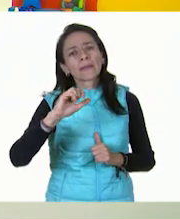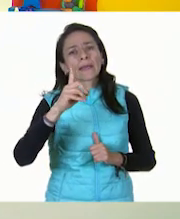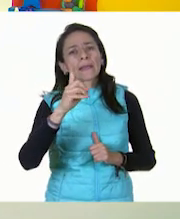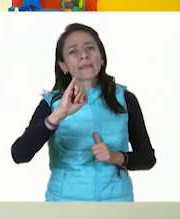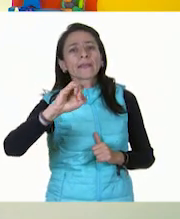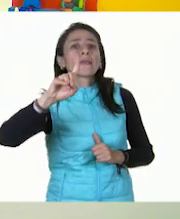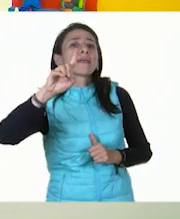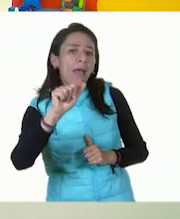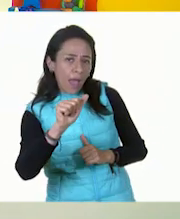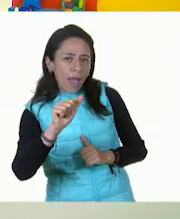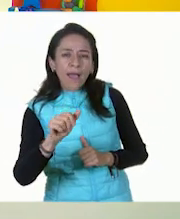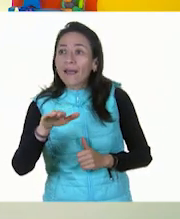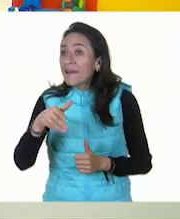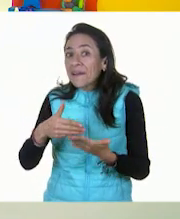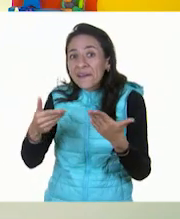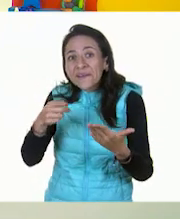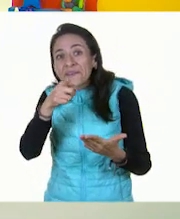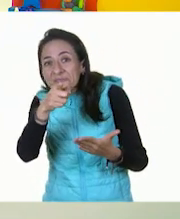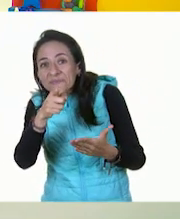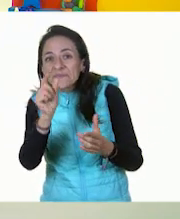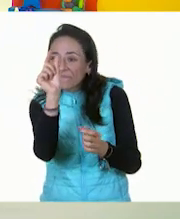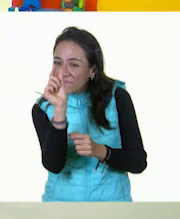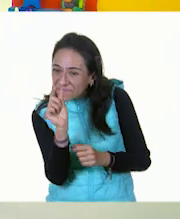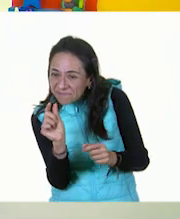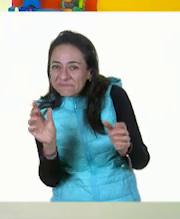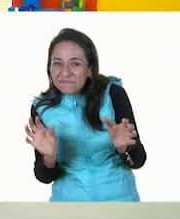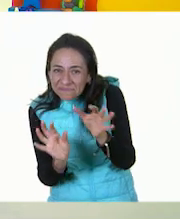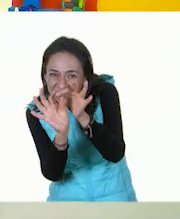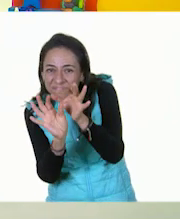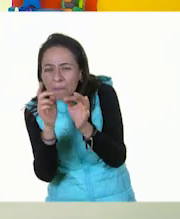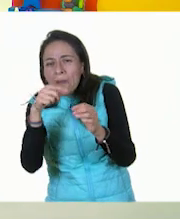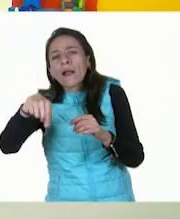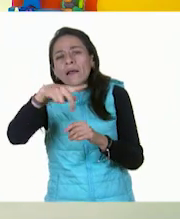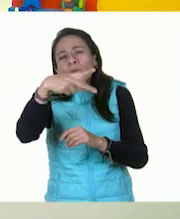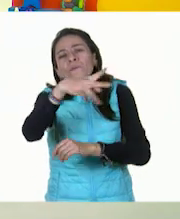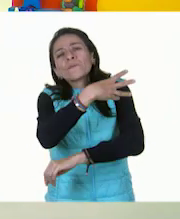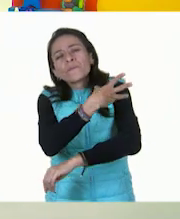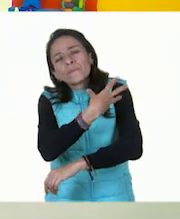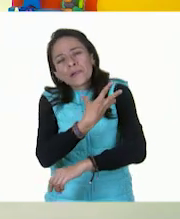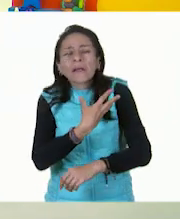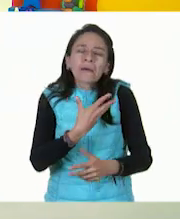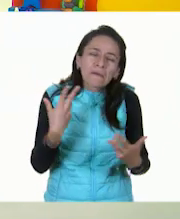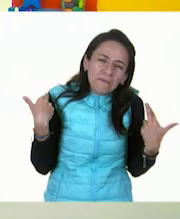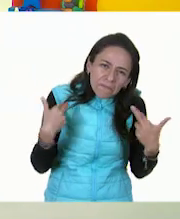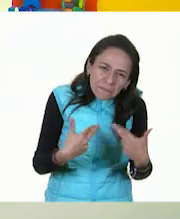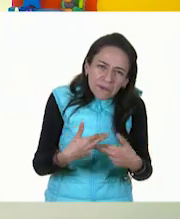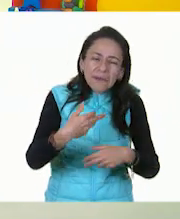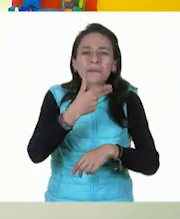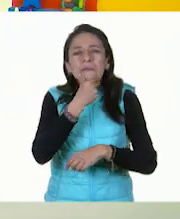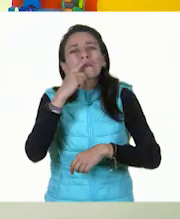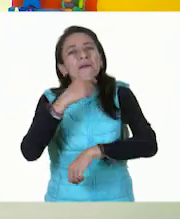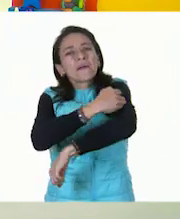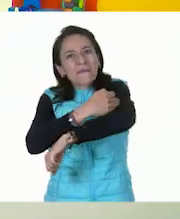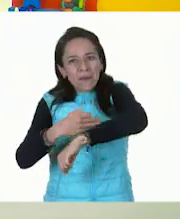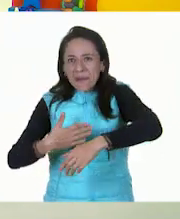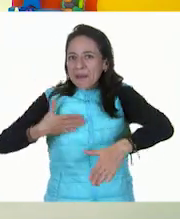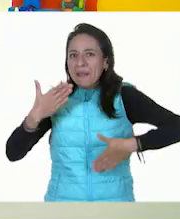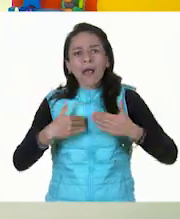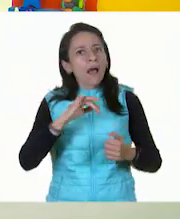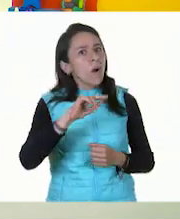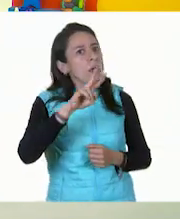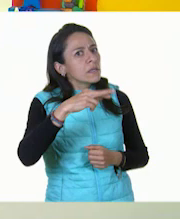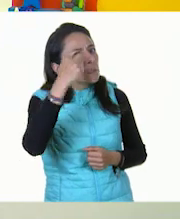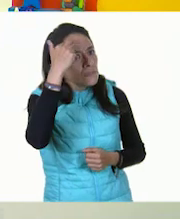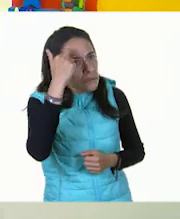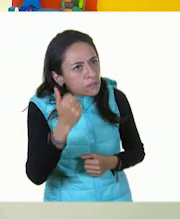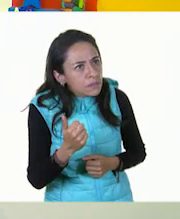casa para compartirla con tu maestra o maestro y tu familia tan querida. Sí, anímense a hacerlo. Oigan, No hemos registrado el